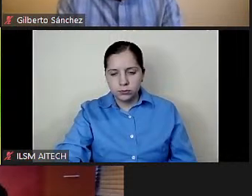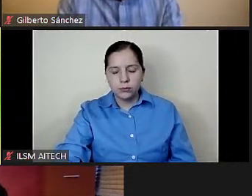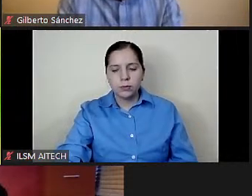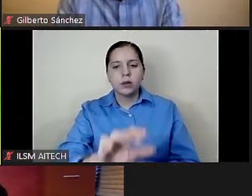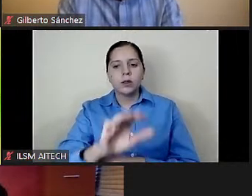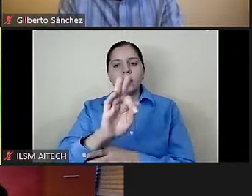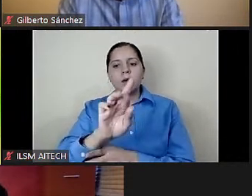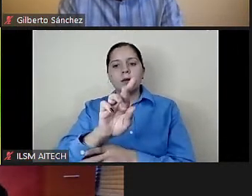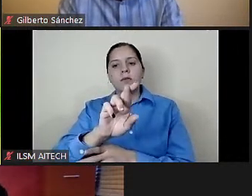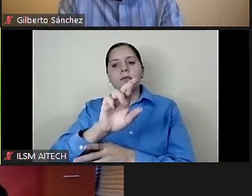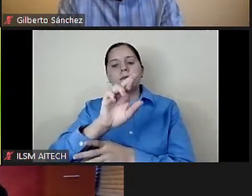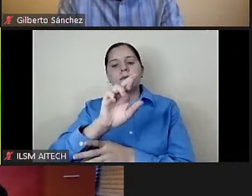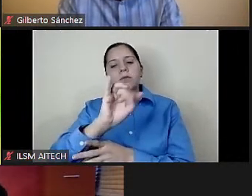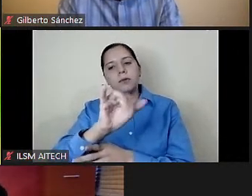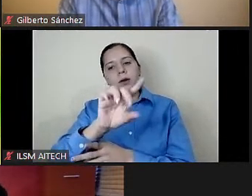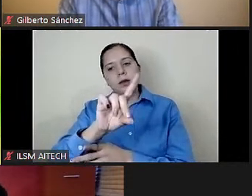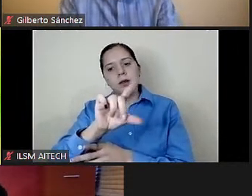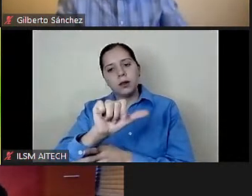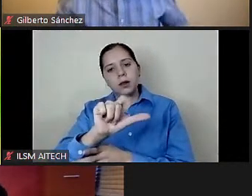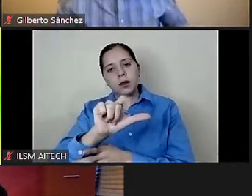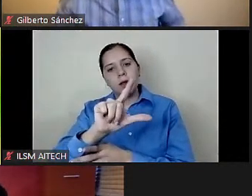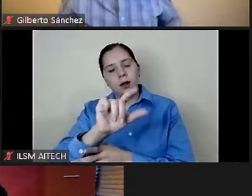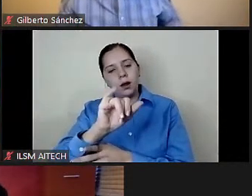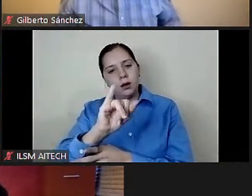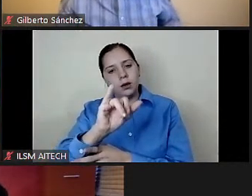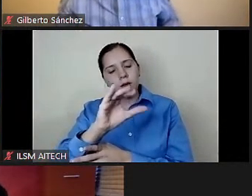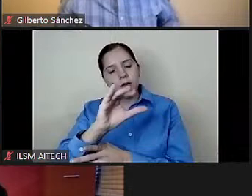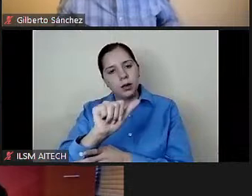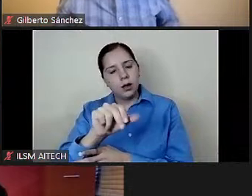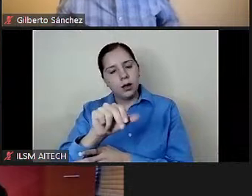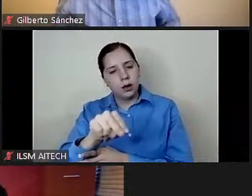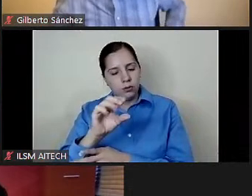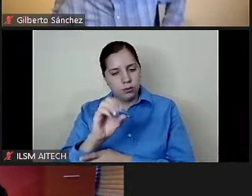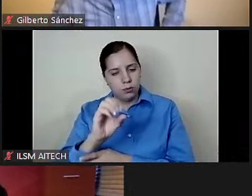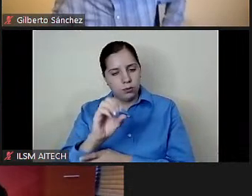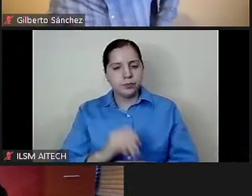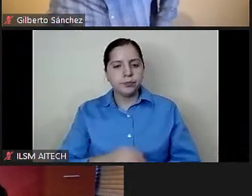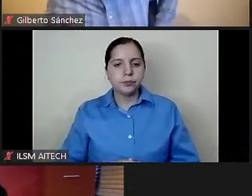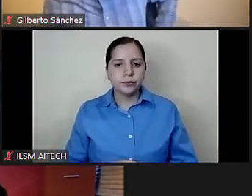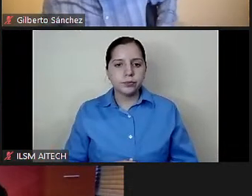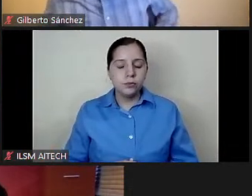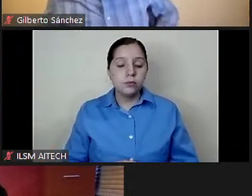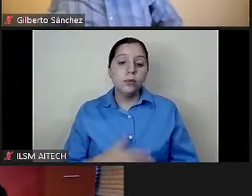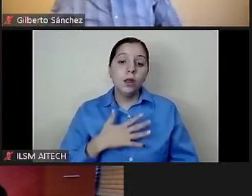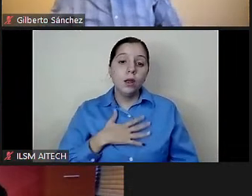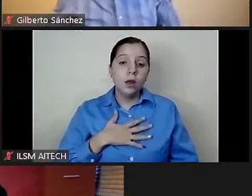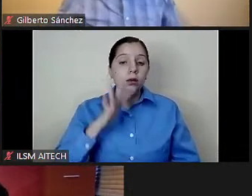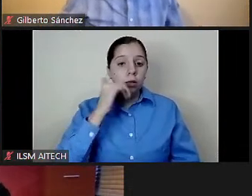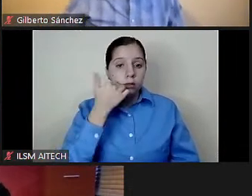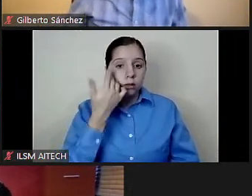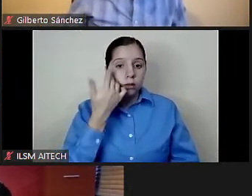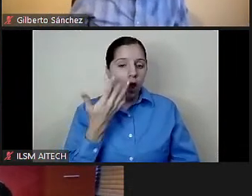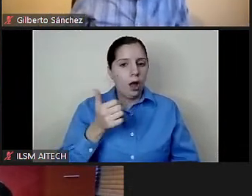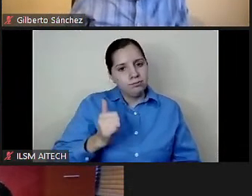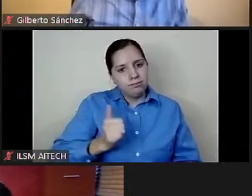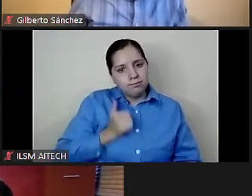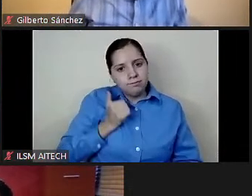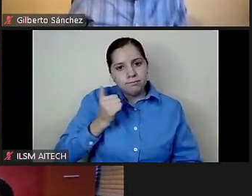Adelante, consejera Frida Libertad Licano. Gracias, consejera presidenta. Bueno, pues yo quisiera nada más aprovechar este espacio